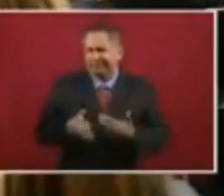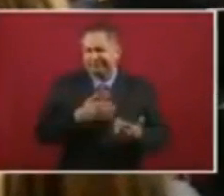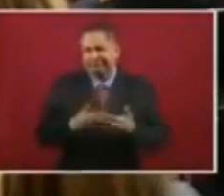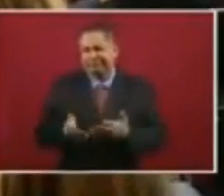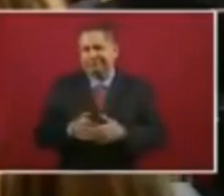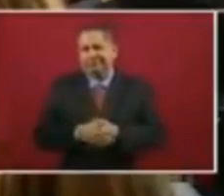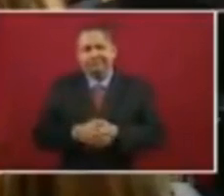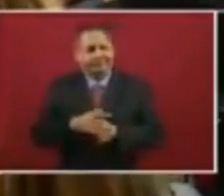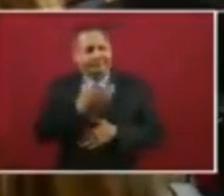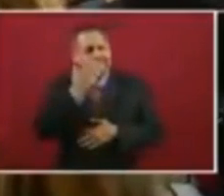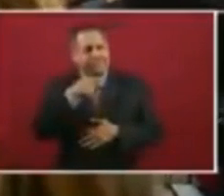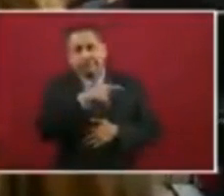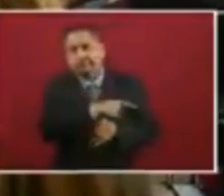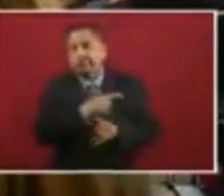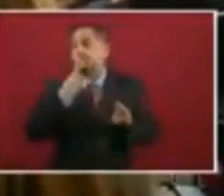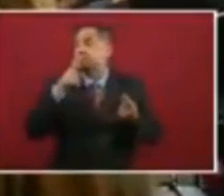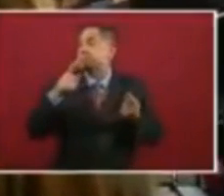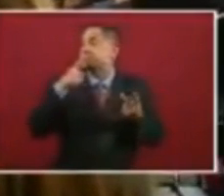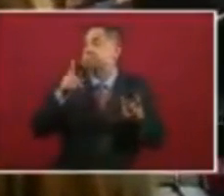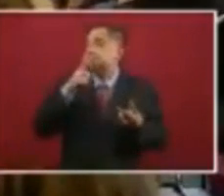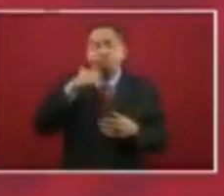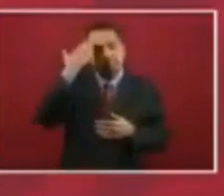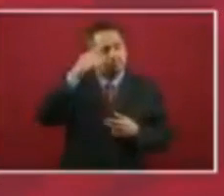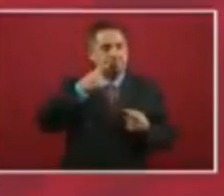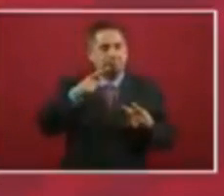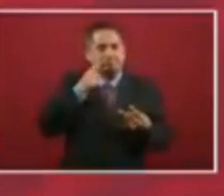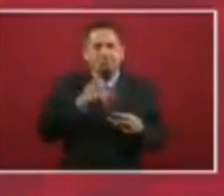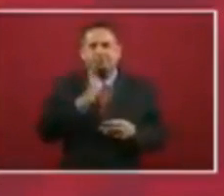Ya es como deporte nacional